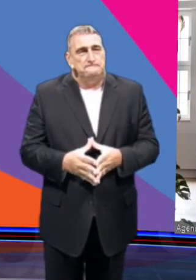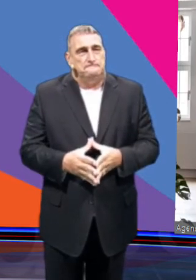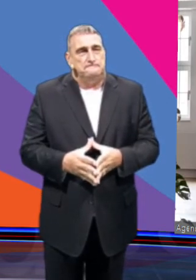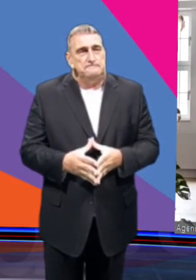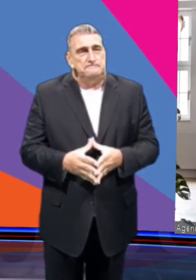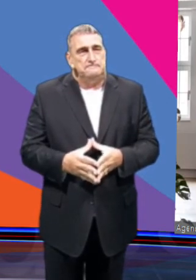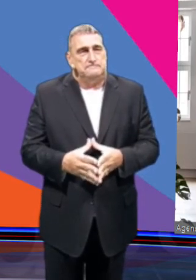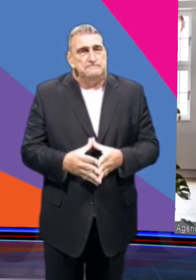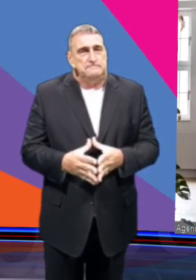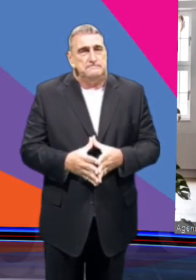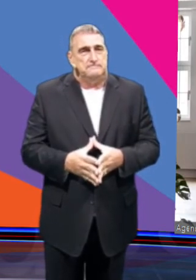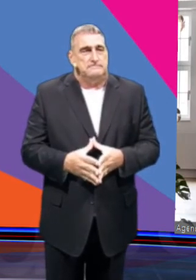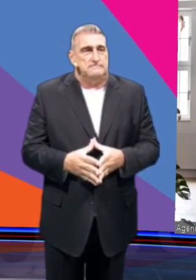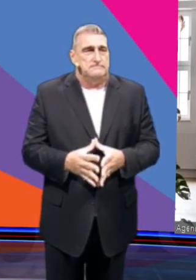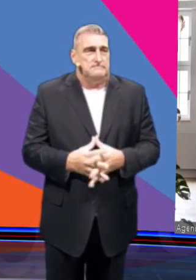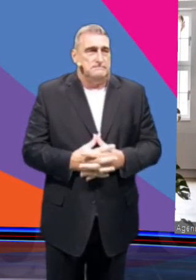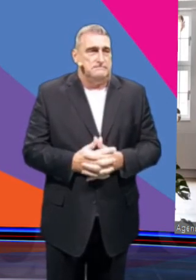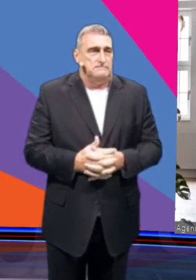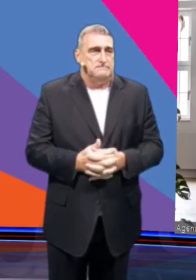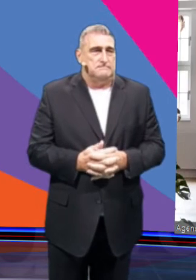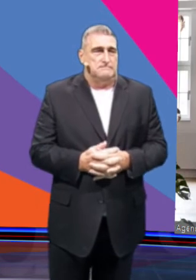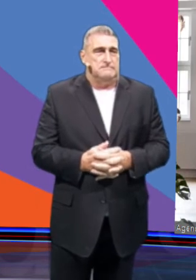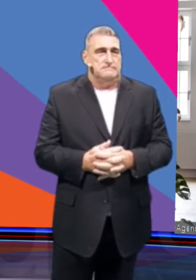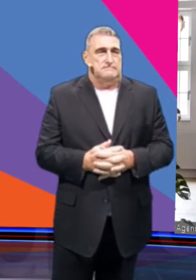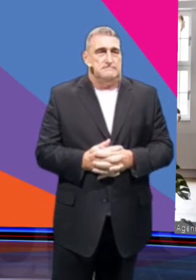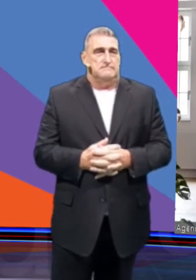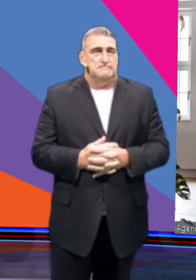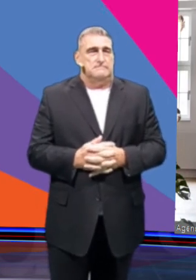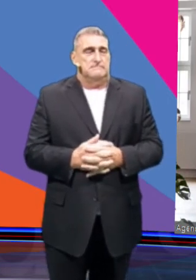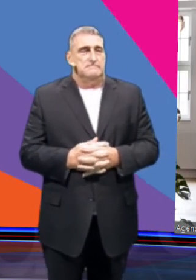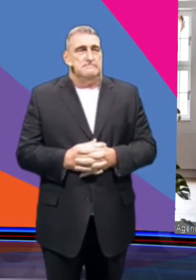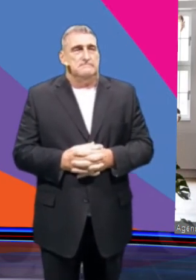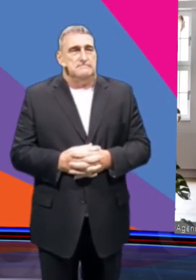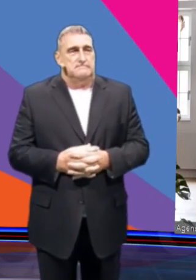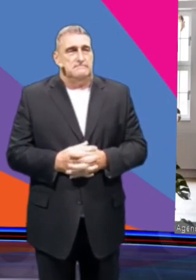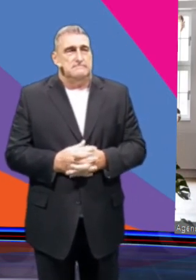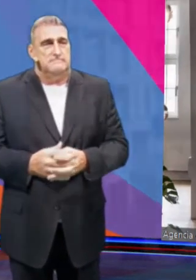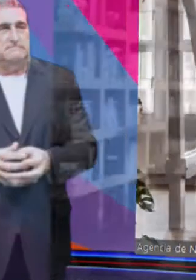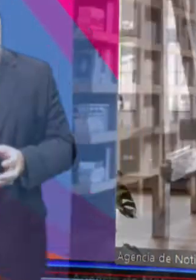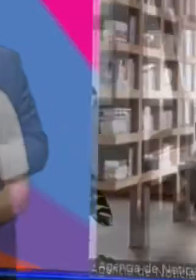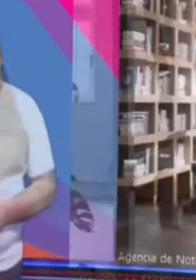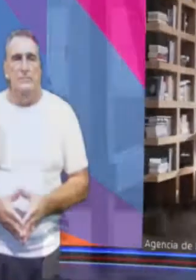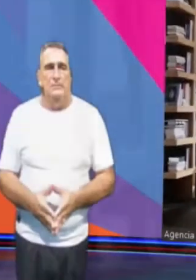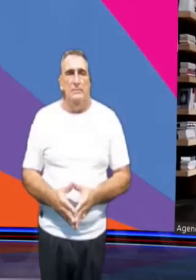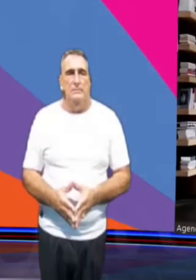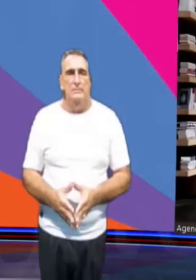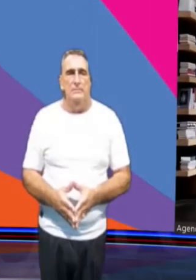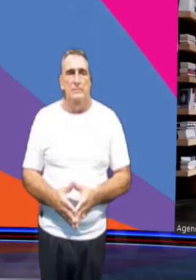seguramente lo tiene, y que lo largue nomás si lo tiene para que podamos empezar a charlar. Pero